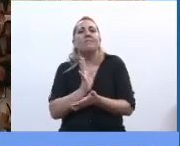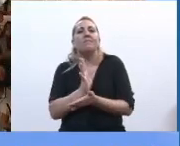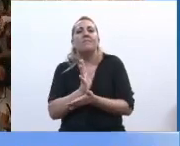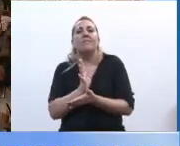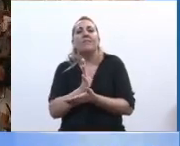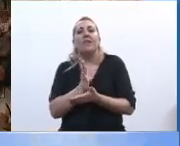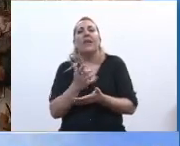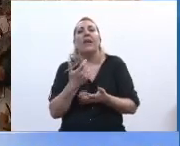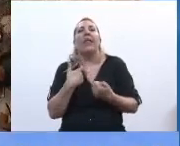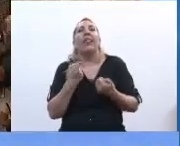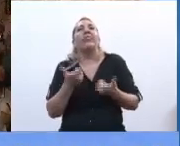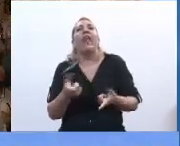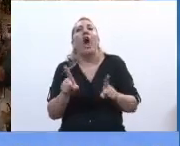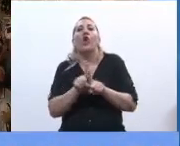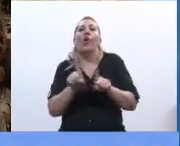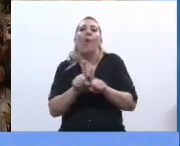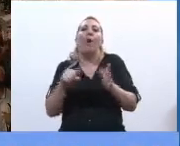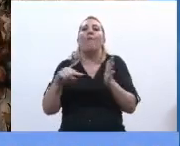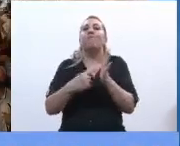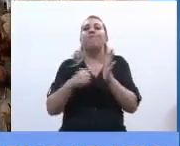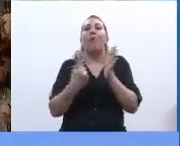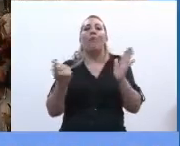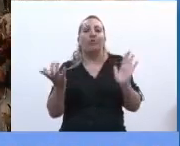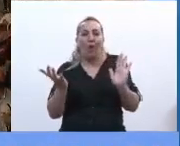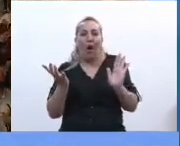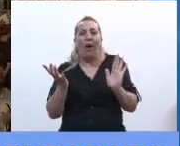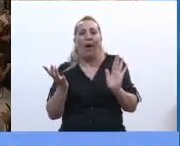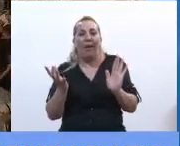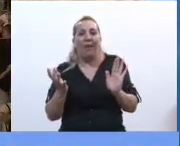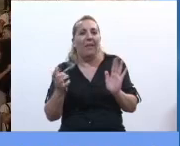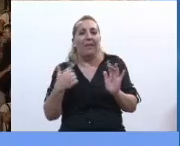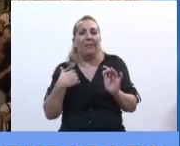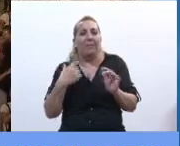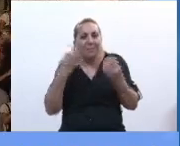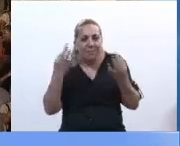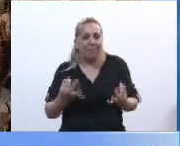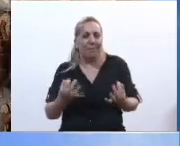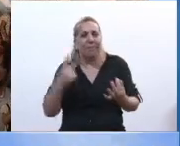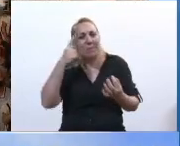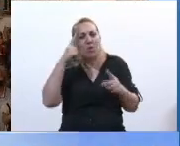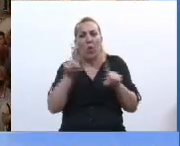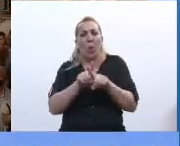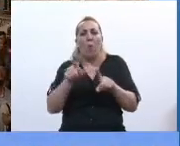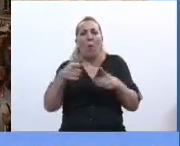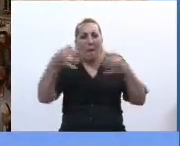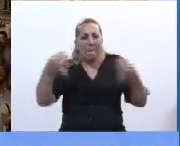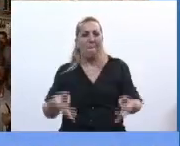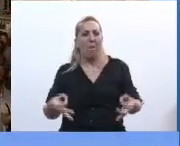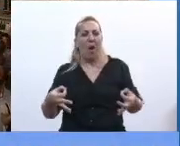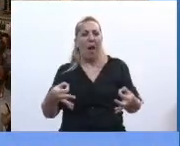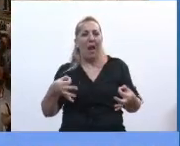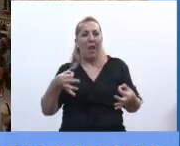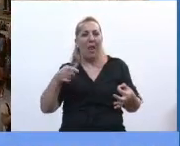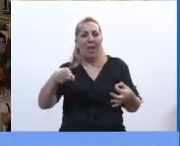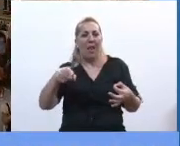calificación a esto no coincidiríamos que era absolutamente inmoral lo que estaba